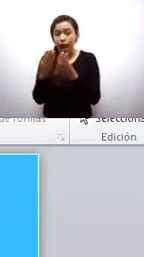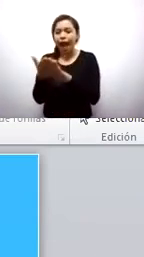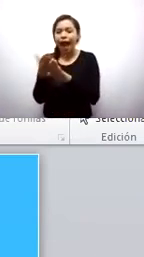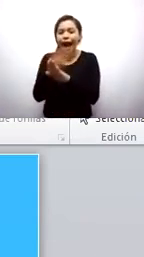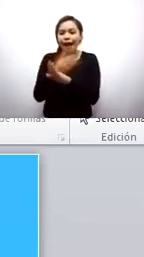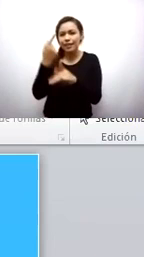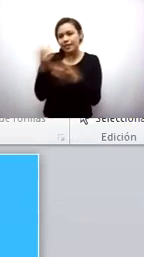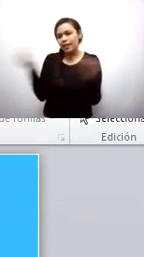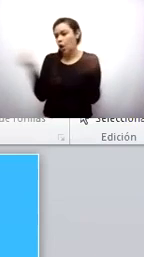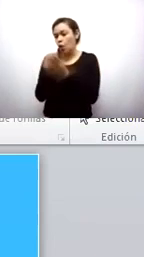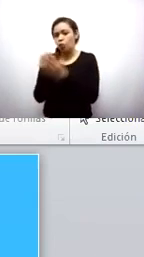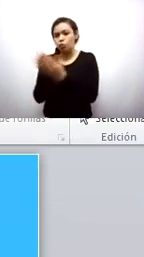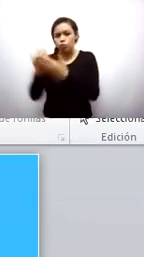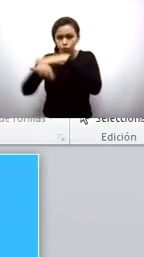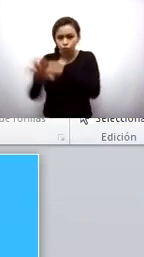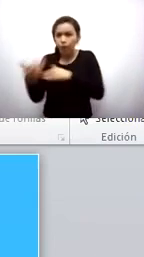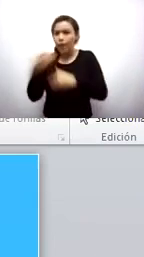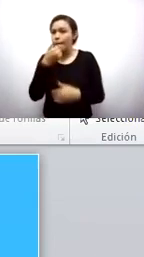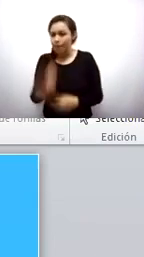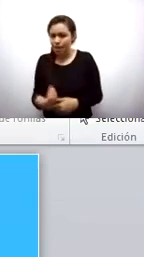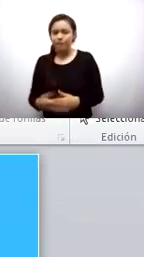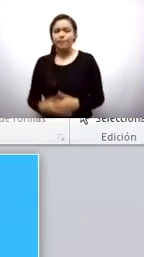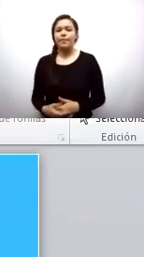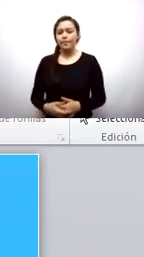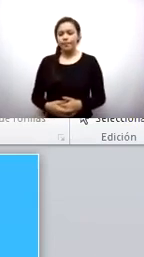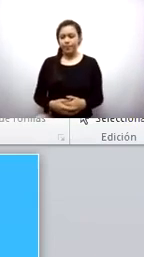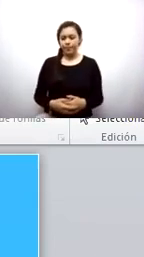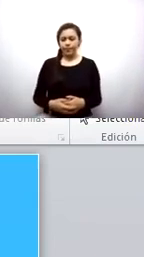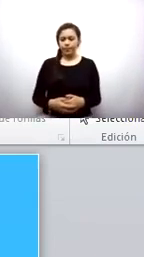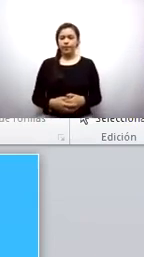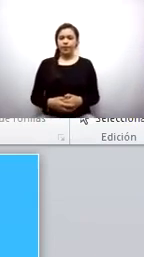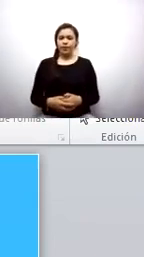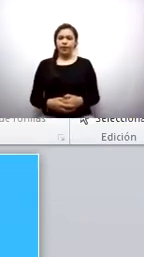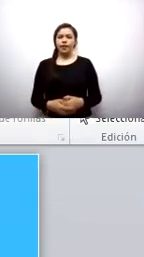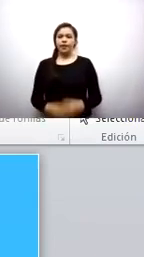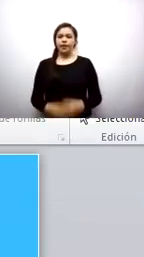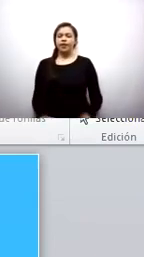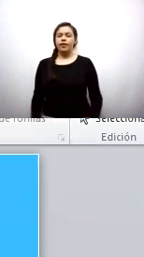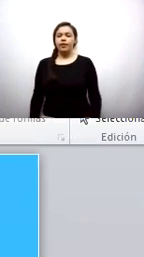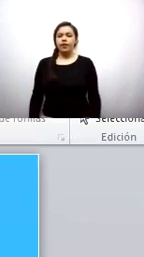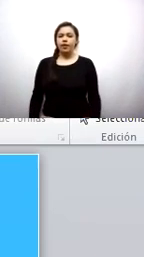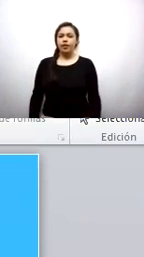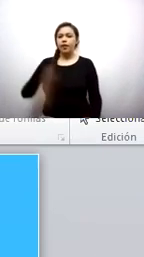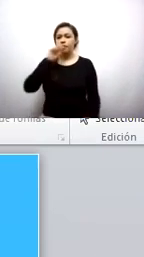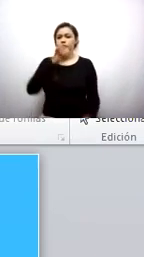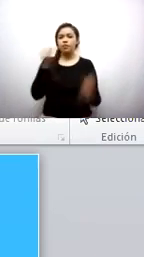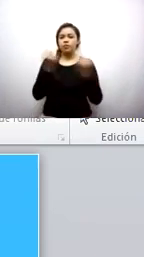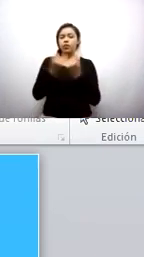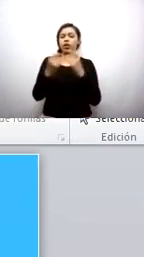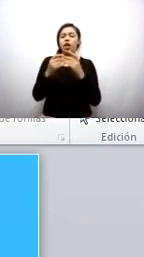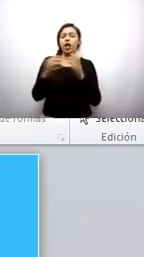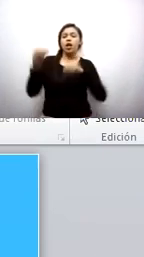a el uso y la evaluación justamente de mis actividades. También tengo que establecer